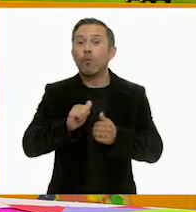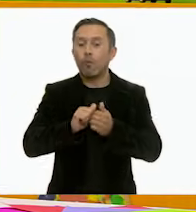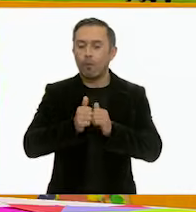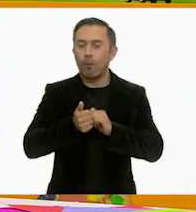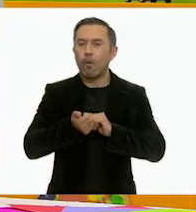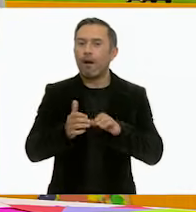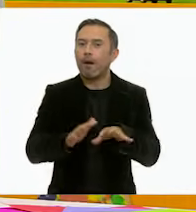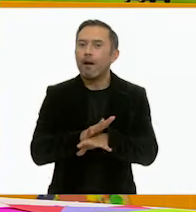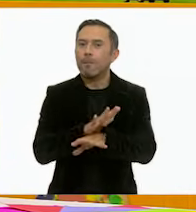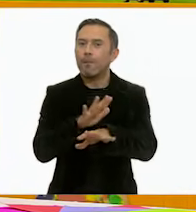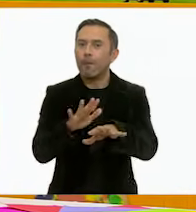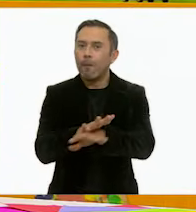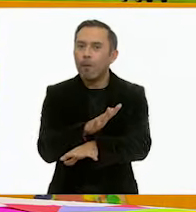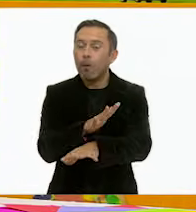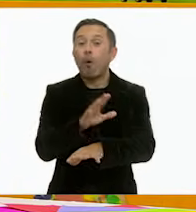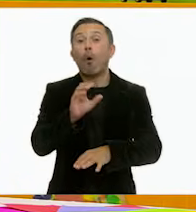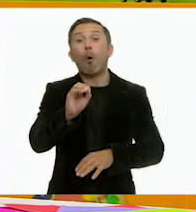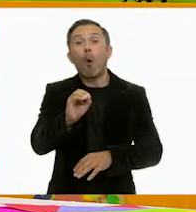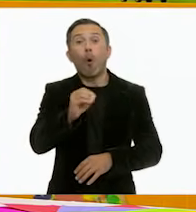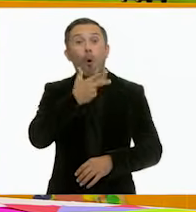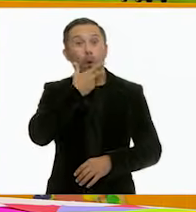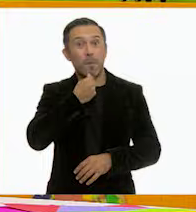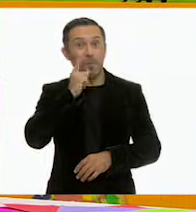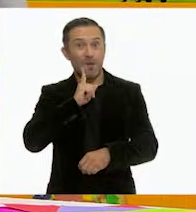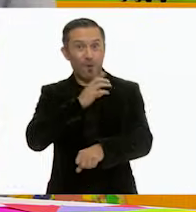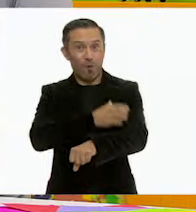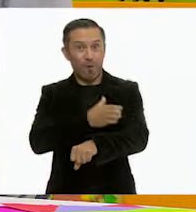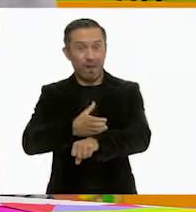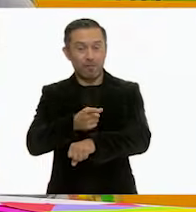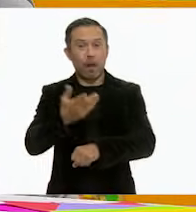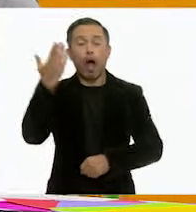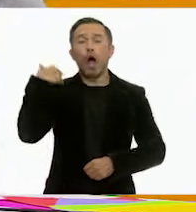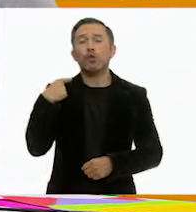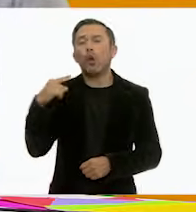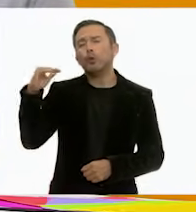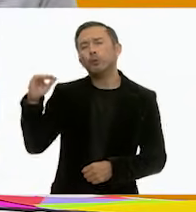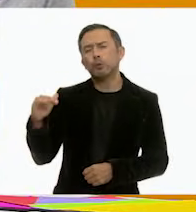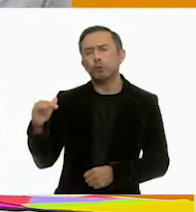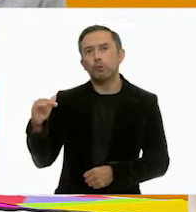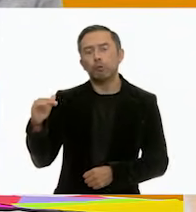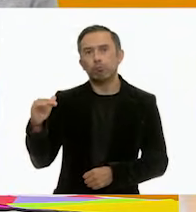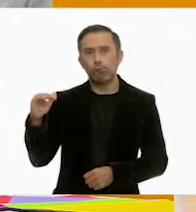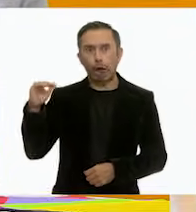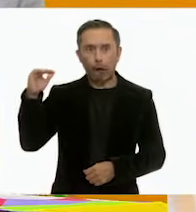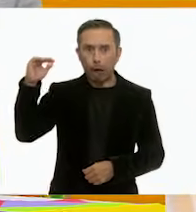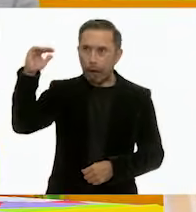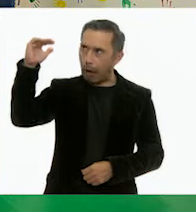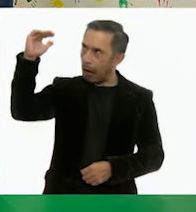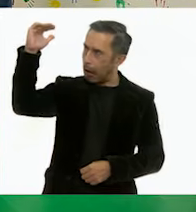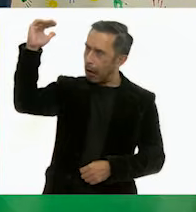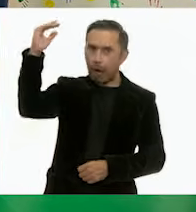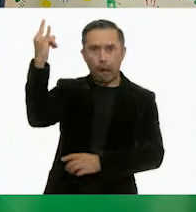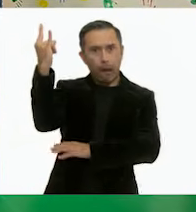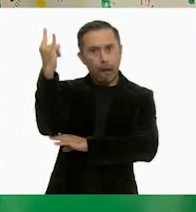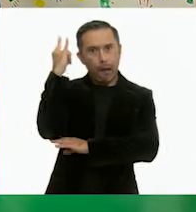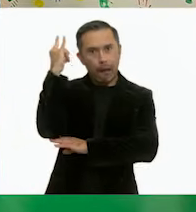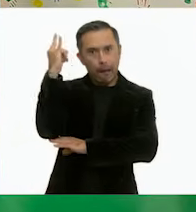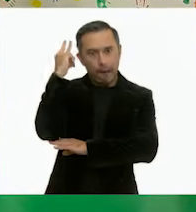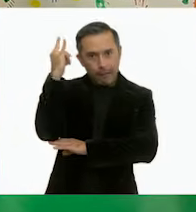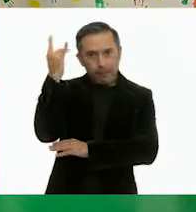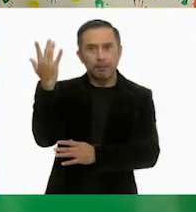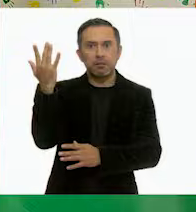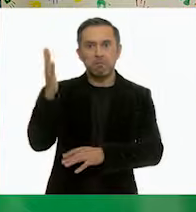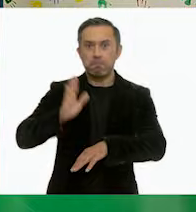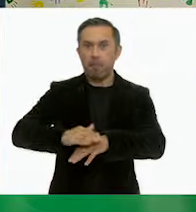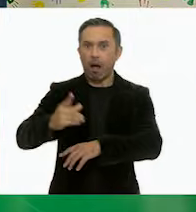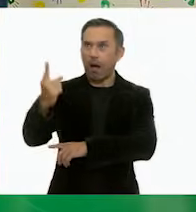igual a nuestros compañeros y compañeras que eran, antes eran más bajitos y ahora son más grandes. Más grandes,